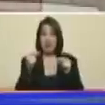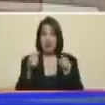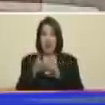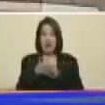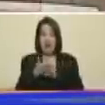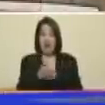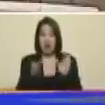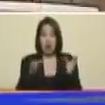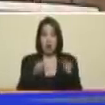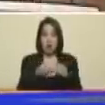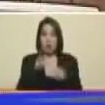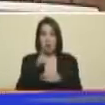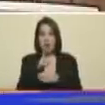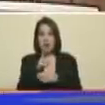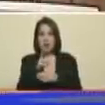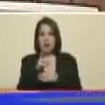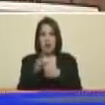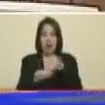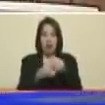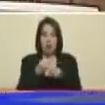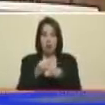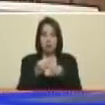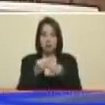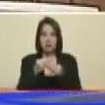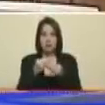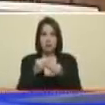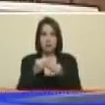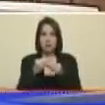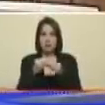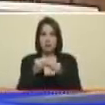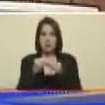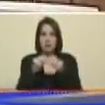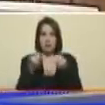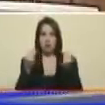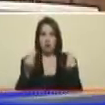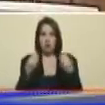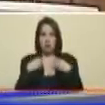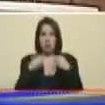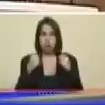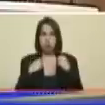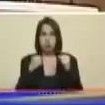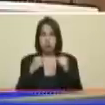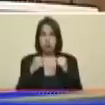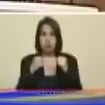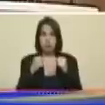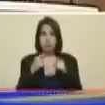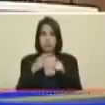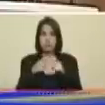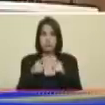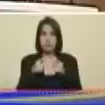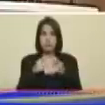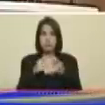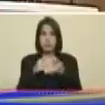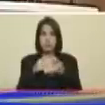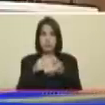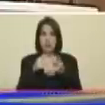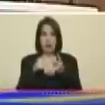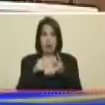cabezado por Aristóbulo Isturiz, nuestro maestro, cabezado por nuestro compañero Alí Rodríguez, entre otros,